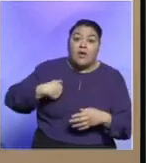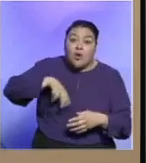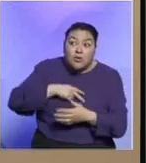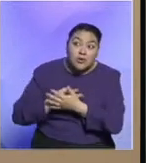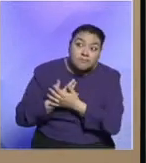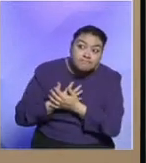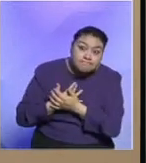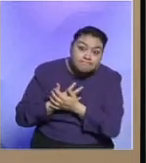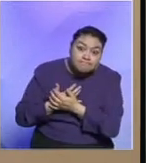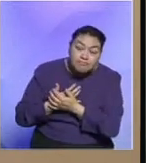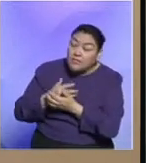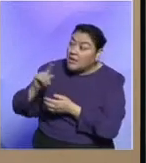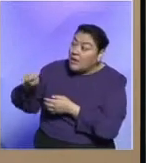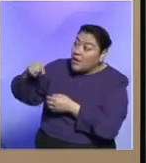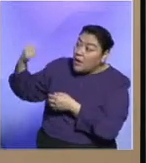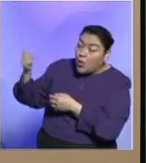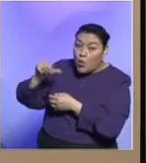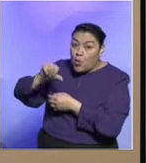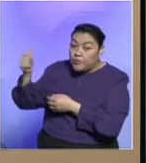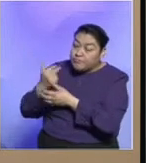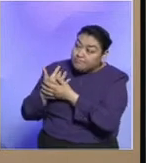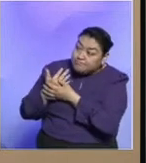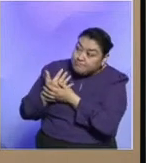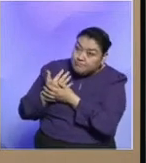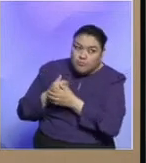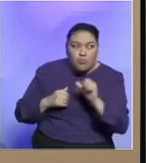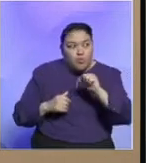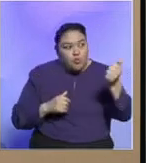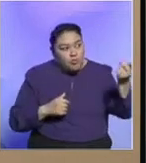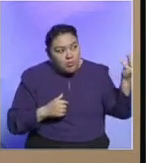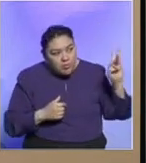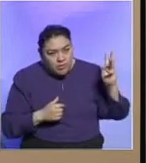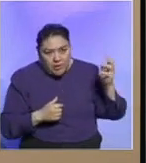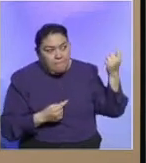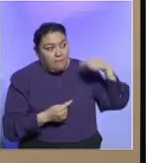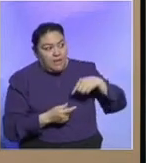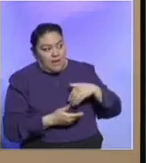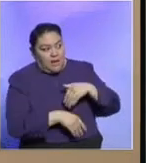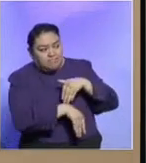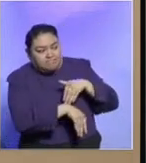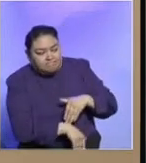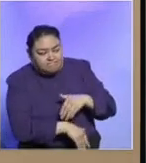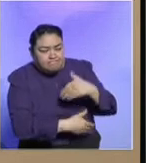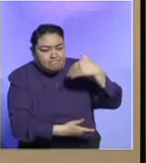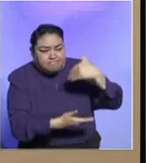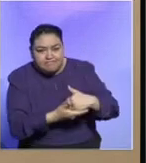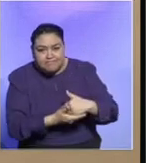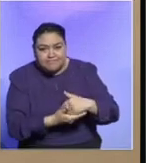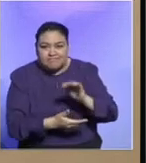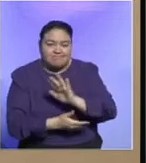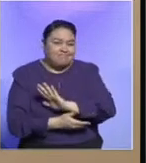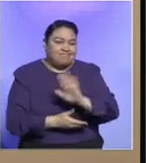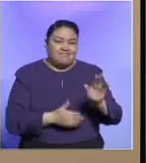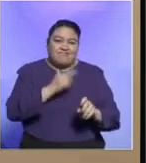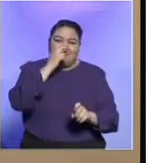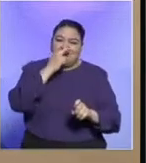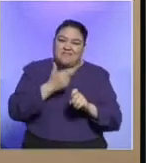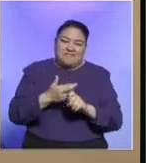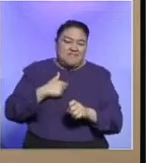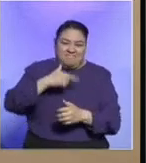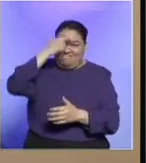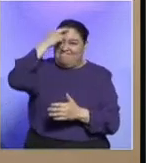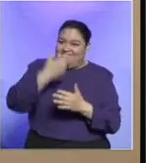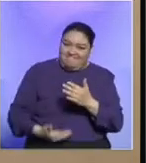al nosotros involucrarnos en alguna suspensión, estaríamos violentando las obligaciones que tenemos